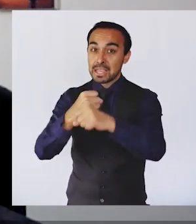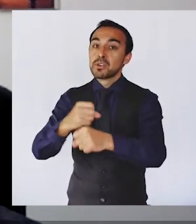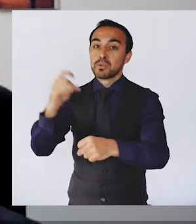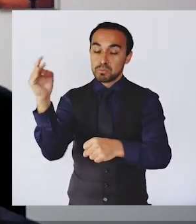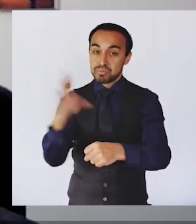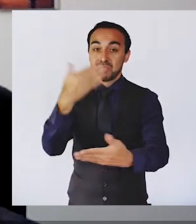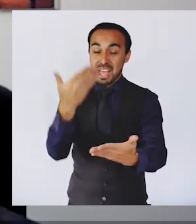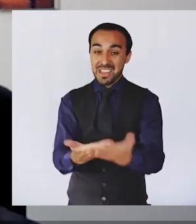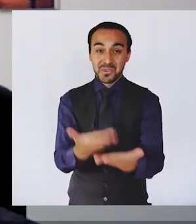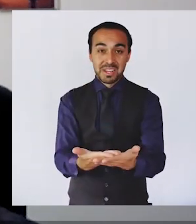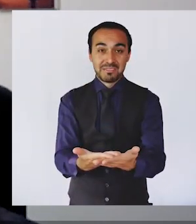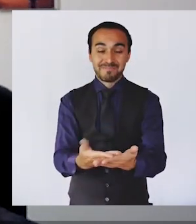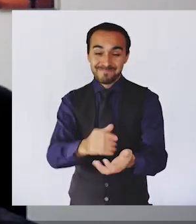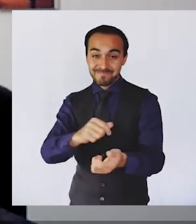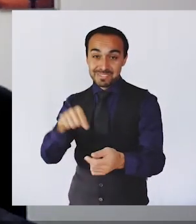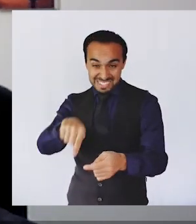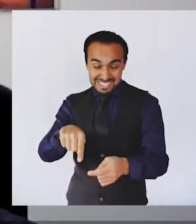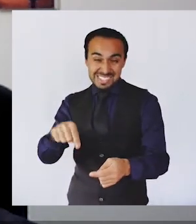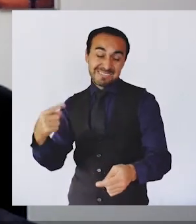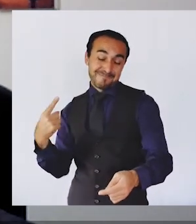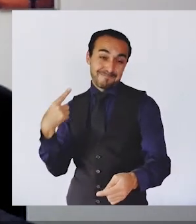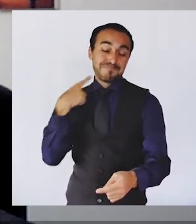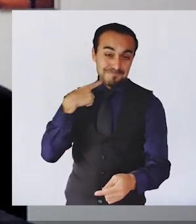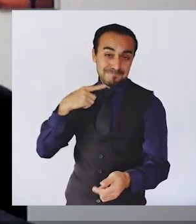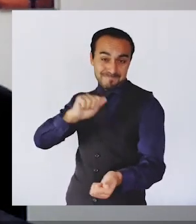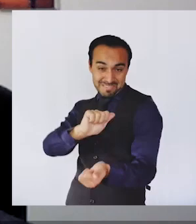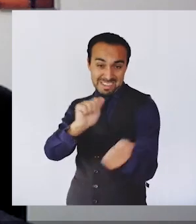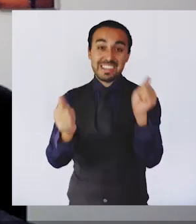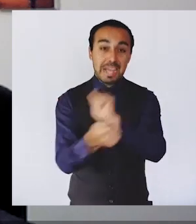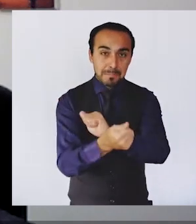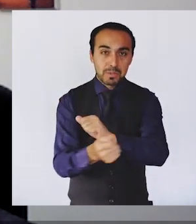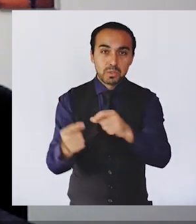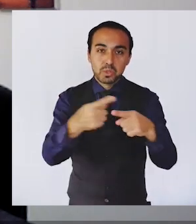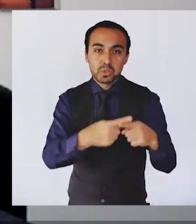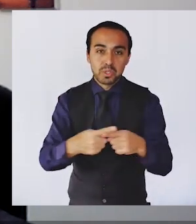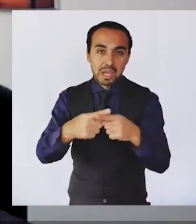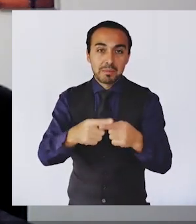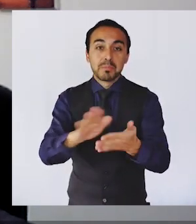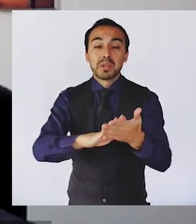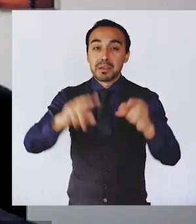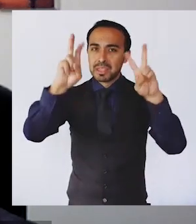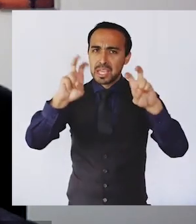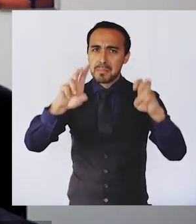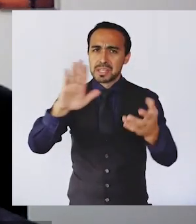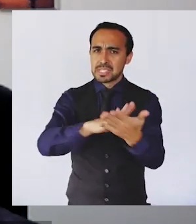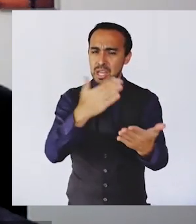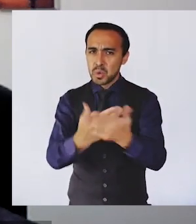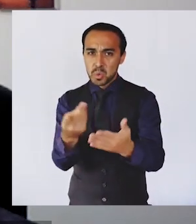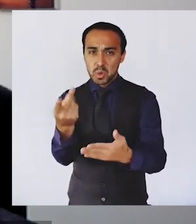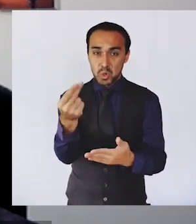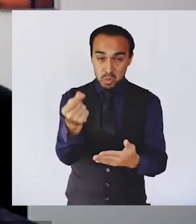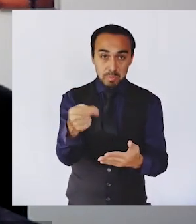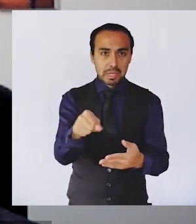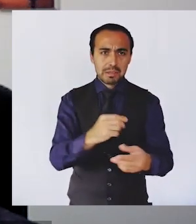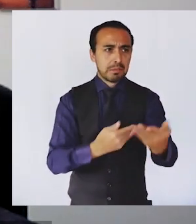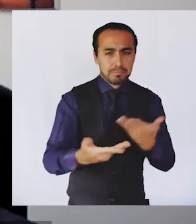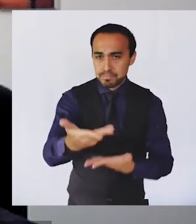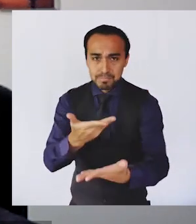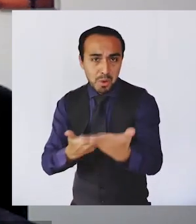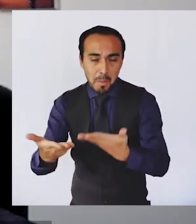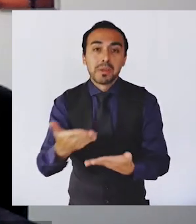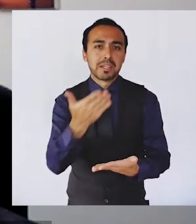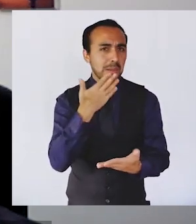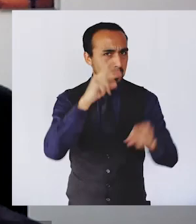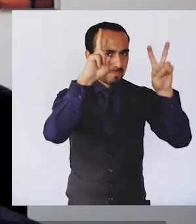tendrán profundos efectos en la esfera social, en la salud, la economía, la forma en que nos relacionamos y claramente en la